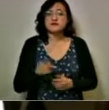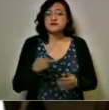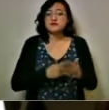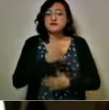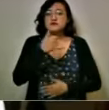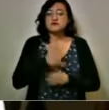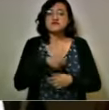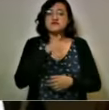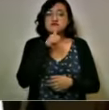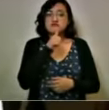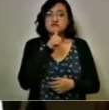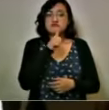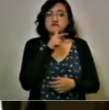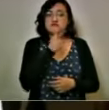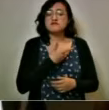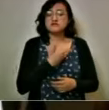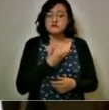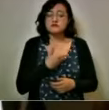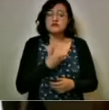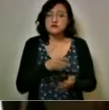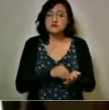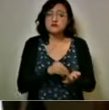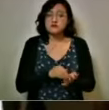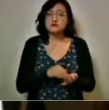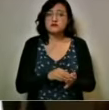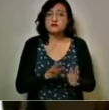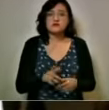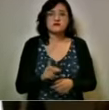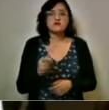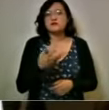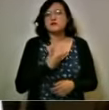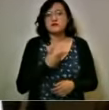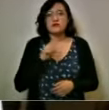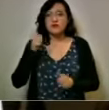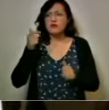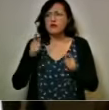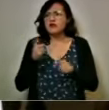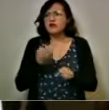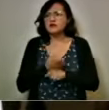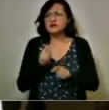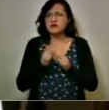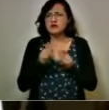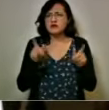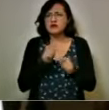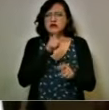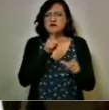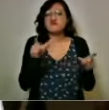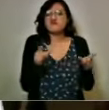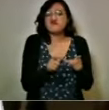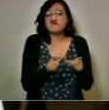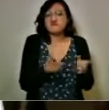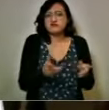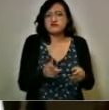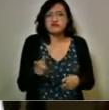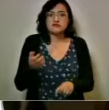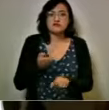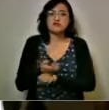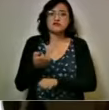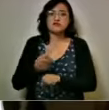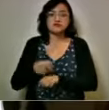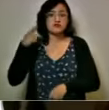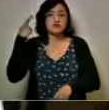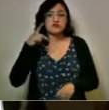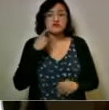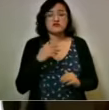proyecto que está pendiente. No tiene ni el estado de Tlaxcala, que es muy pequeño, ni el estado de Puebla